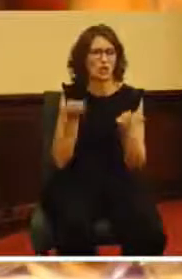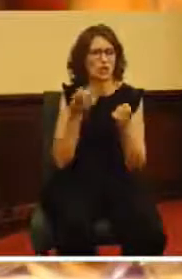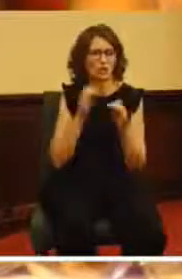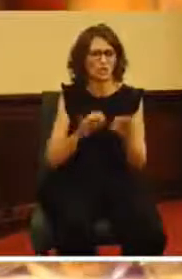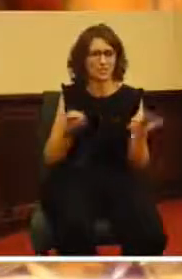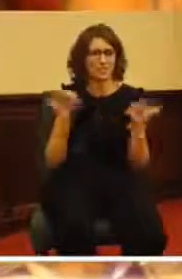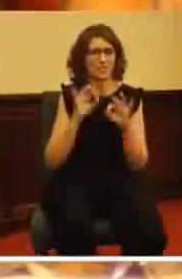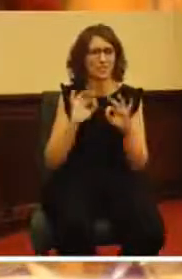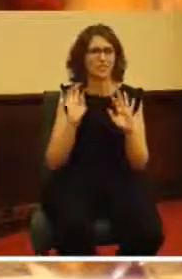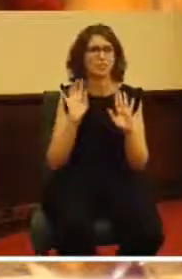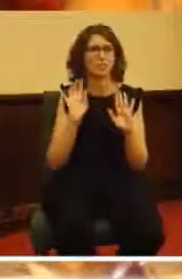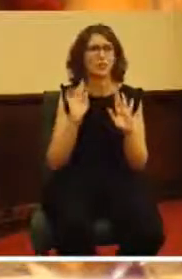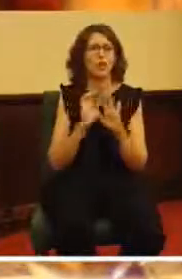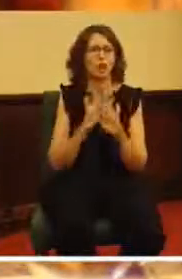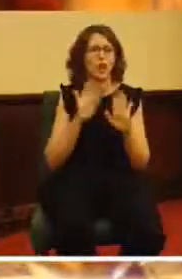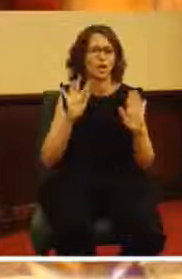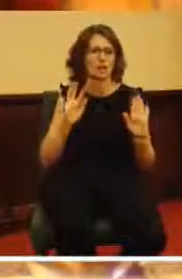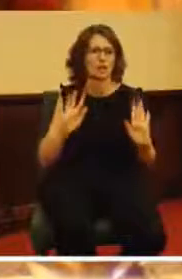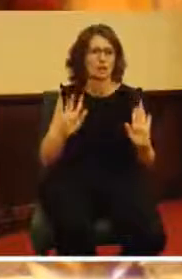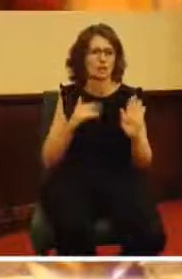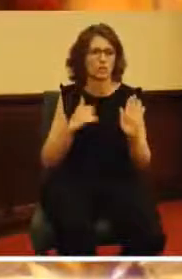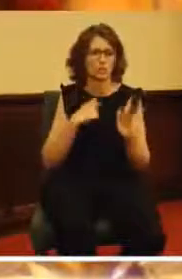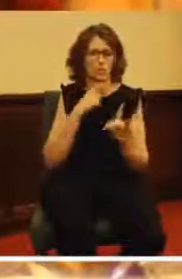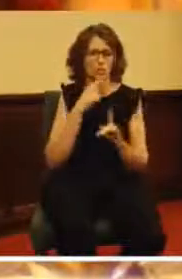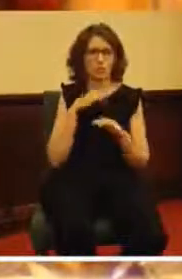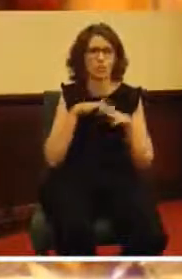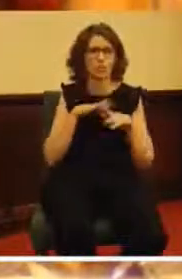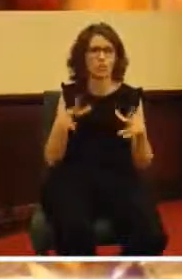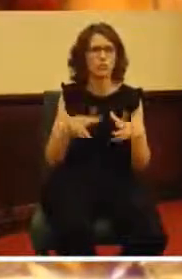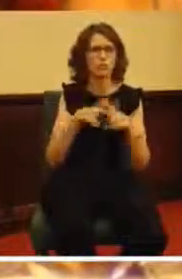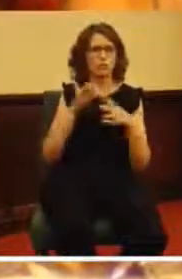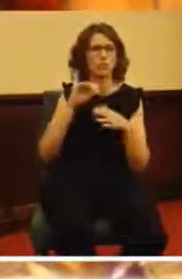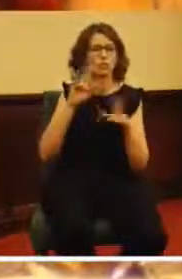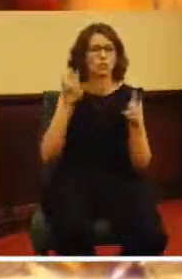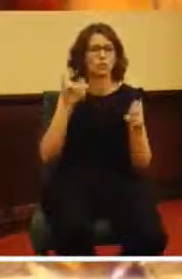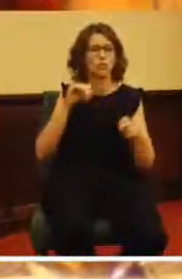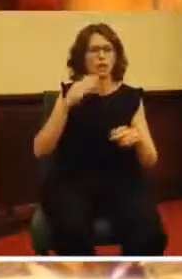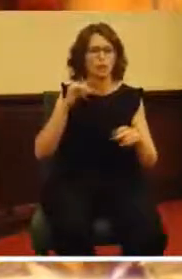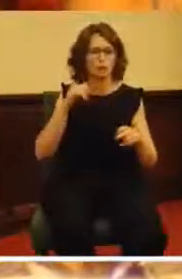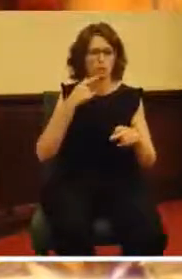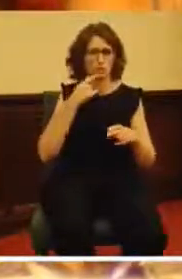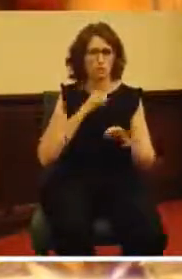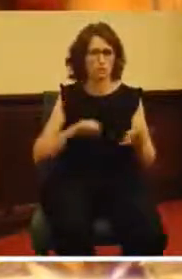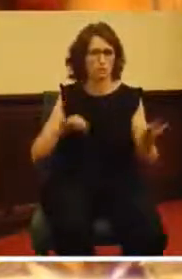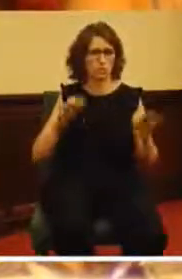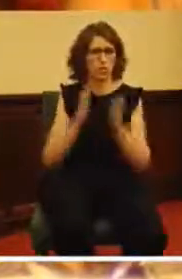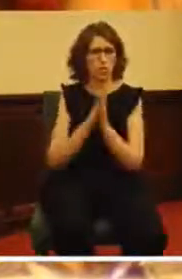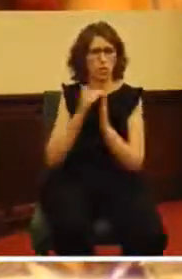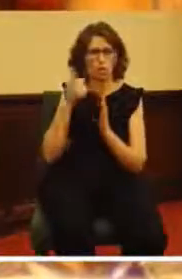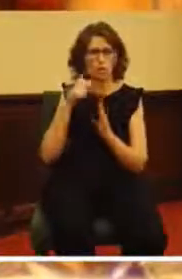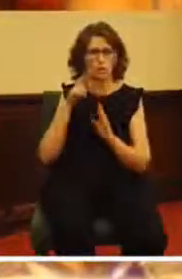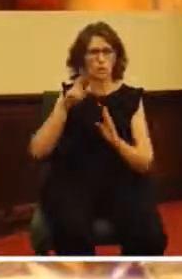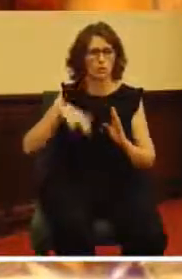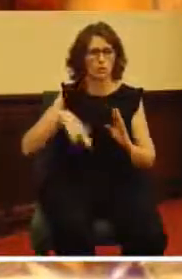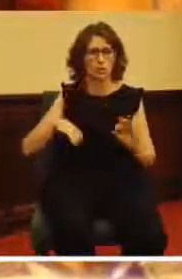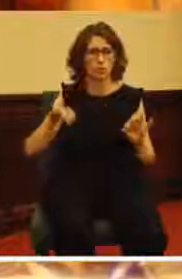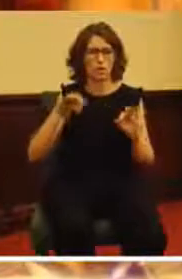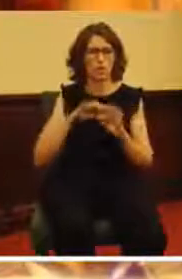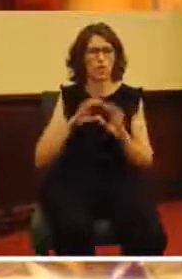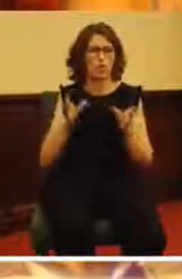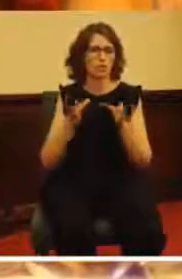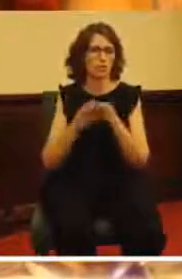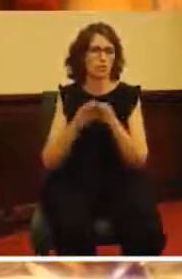no, si es solo aclarar que yo no he hablado en redes sociales del IBI, mi compañero tampoco, nuestro grupo municipal, pero bueno,